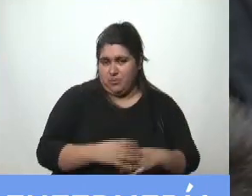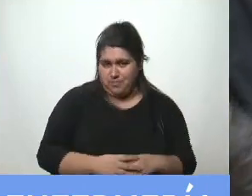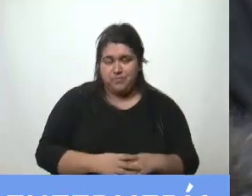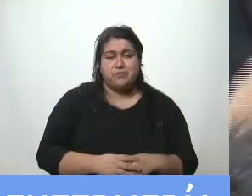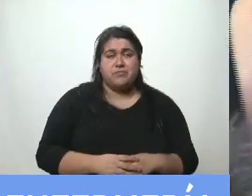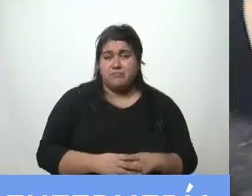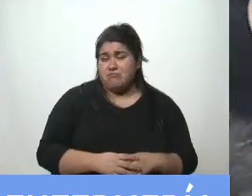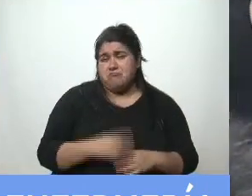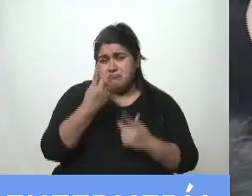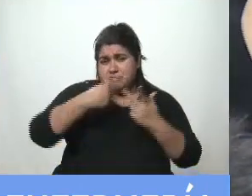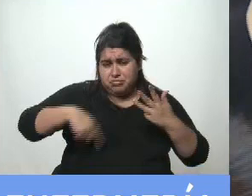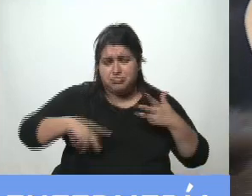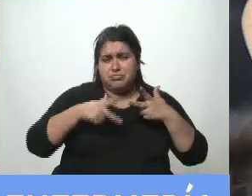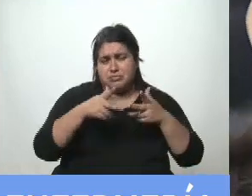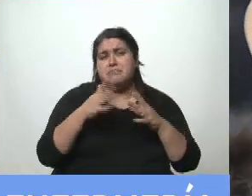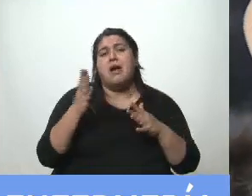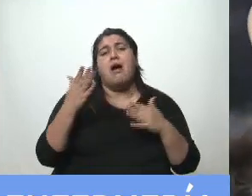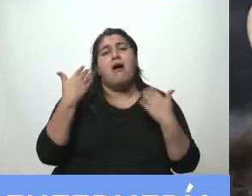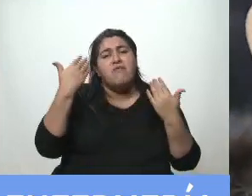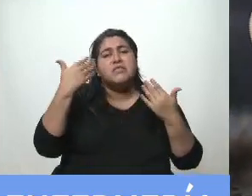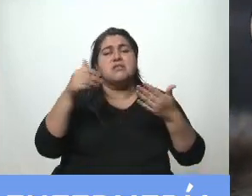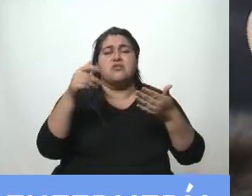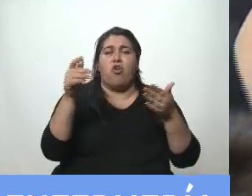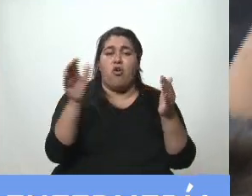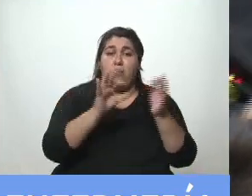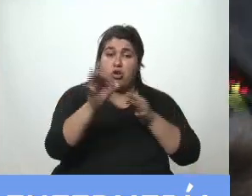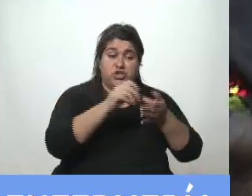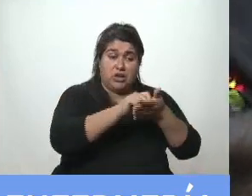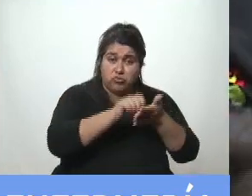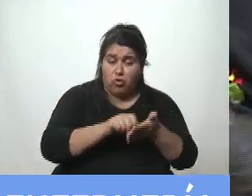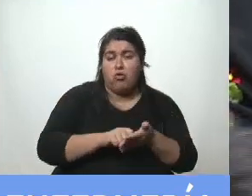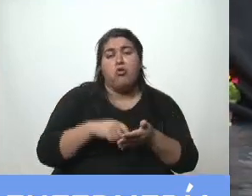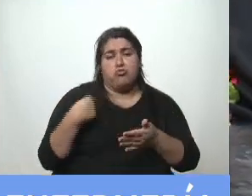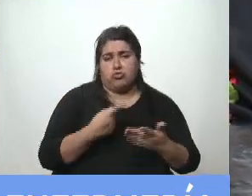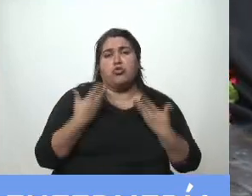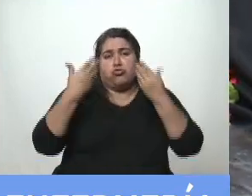todo esto, la verdad que felicito a los autores del proyecto y por supuesto que lo vamos a acompañar.